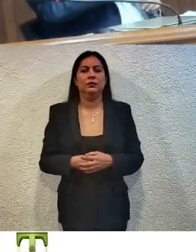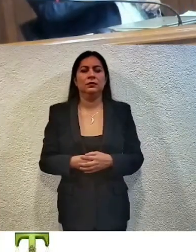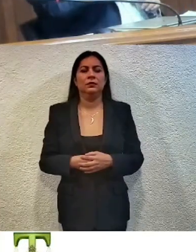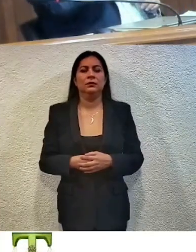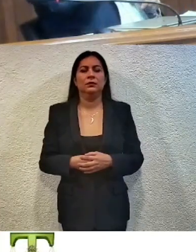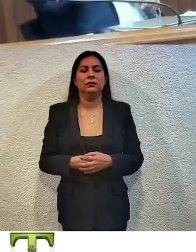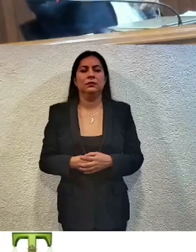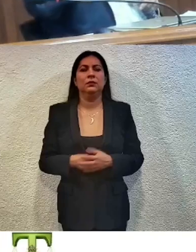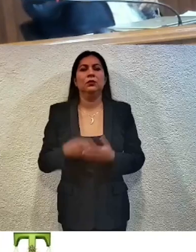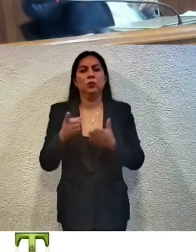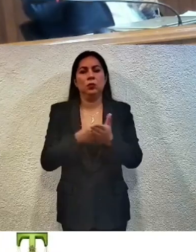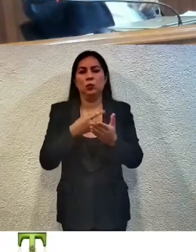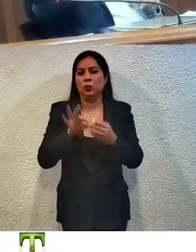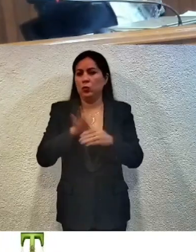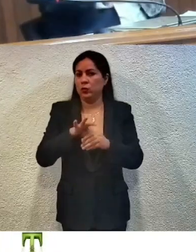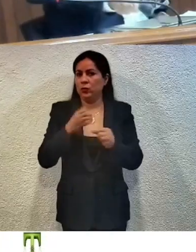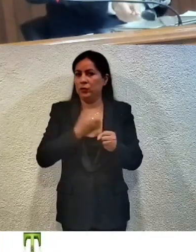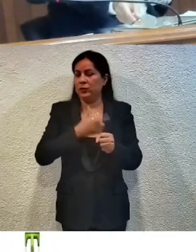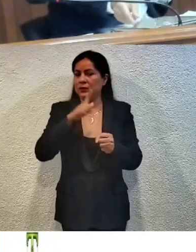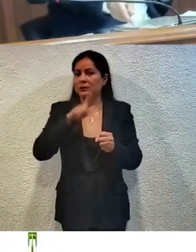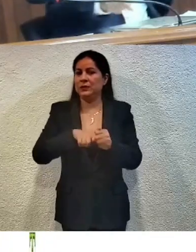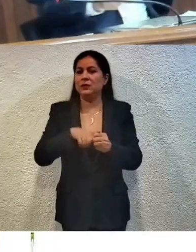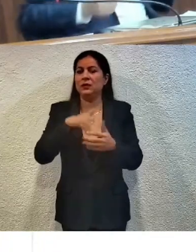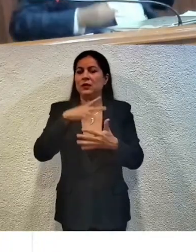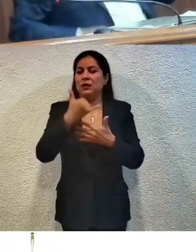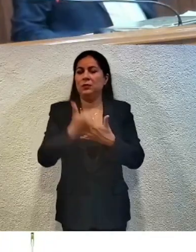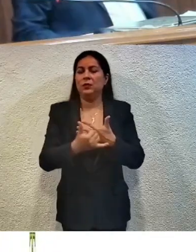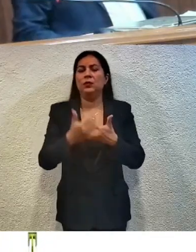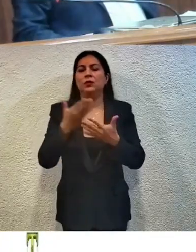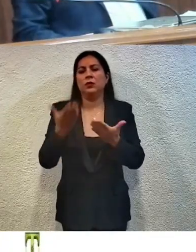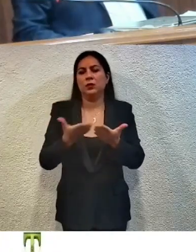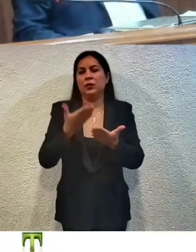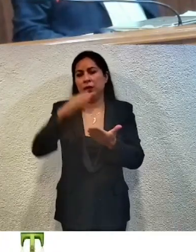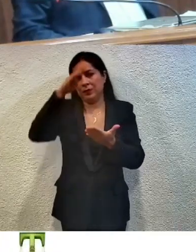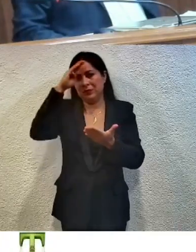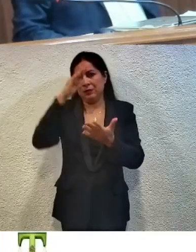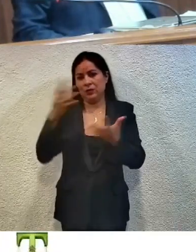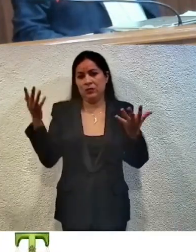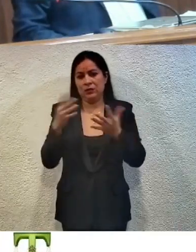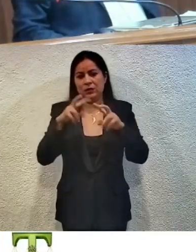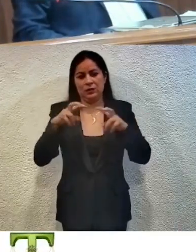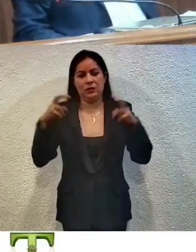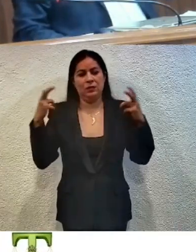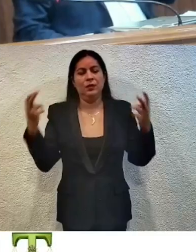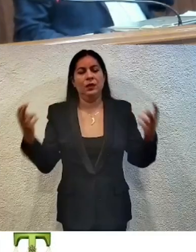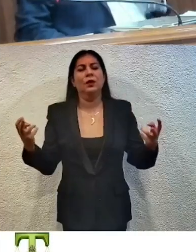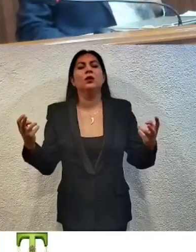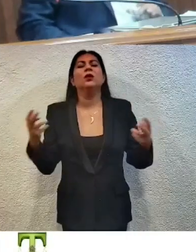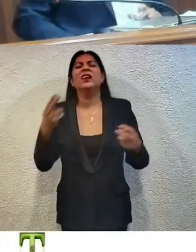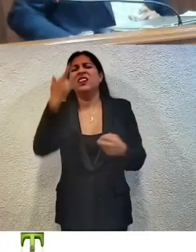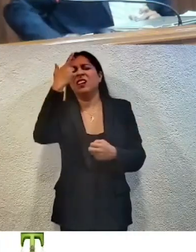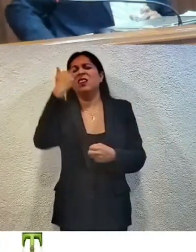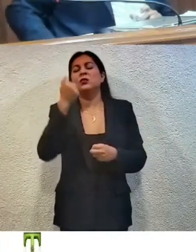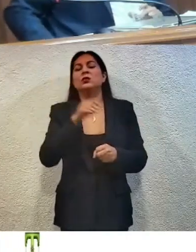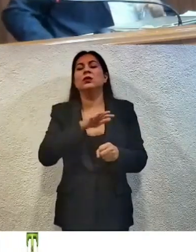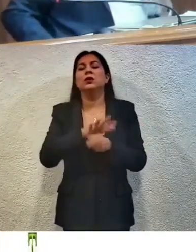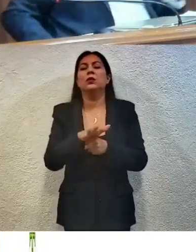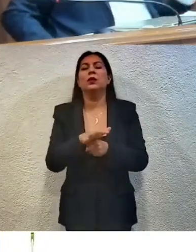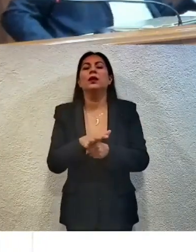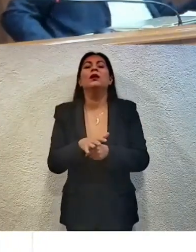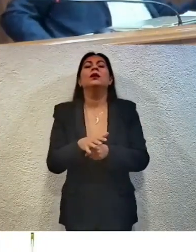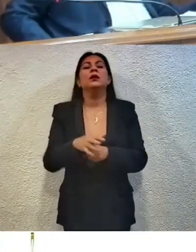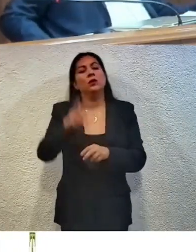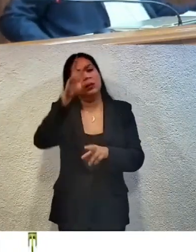adelantar un voto particular en el proyecto que hoy se nos pone a consideración al Pleno, en razón a lo siguiente y con todo